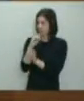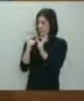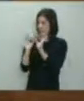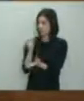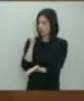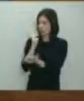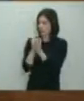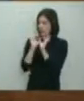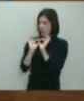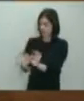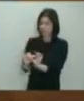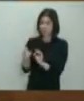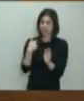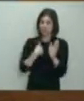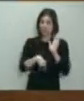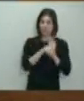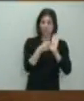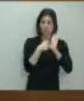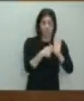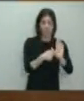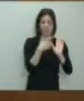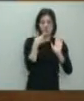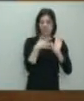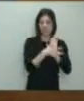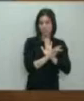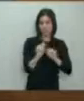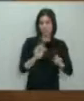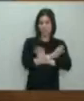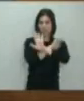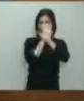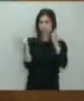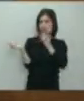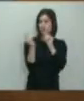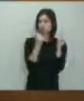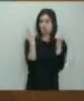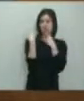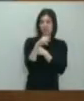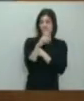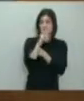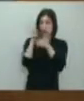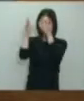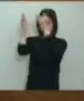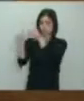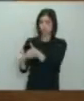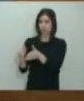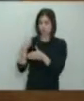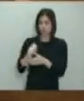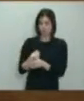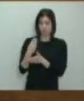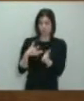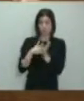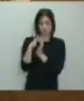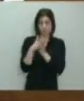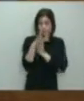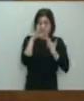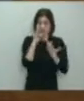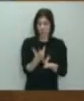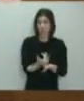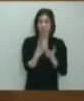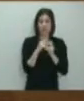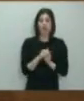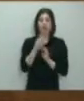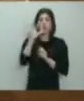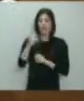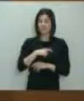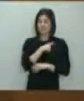memoria de la ley y, por lo tanto, yo creo que no es discutible, porque son ustedes los que han explicado cuáles son esas razones. Y, además, ya se lo dije en la comisión,